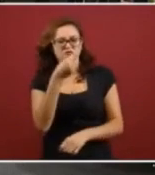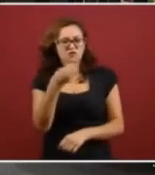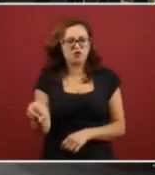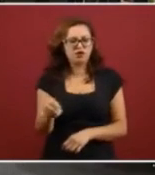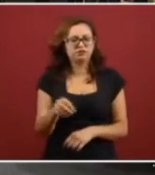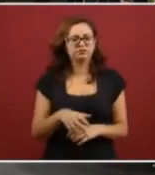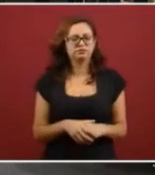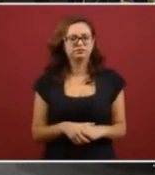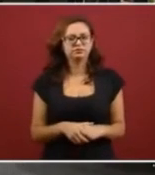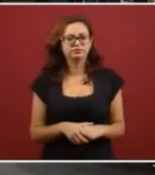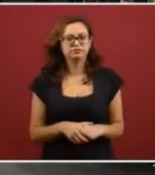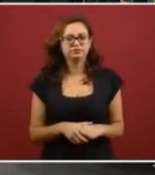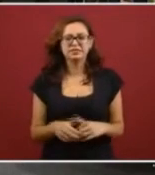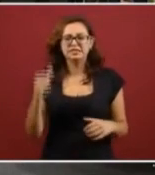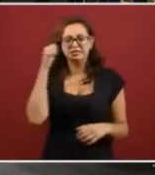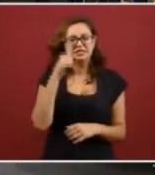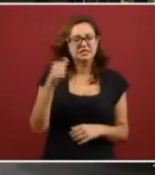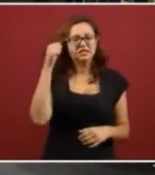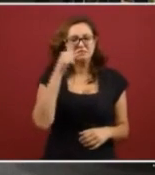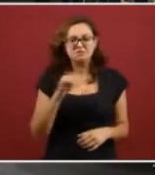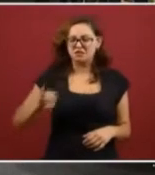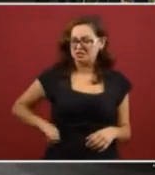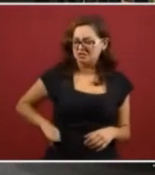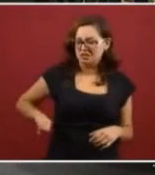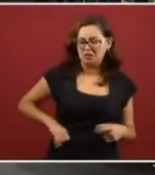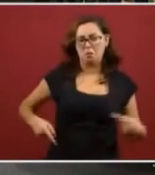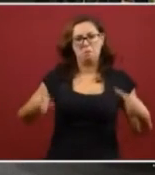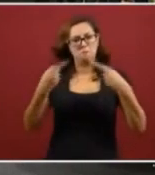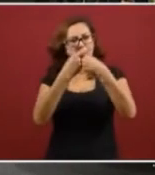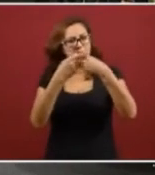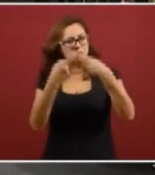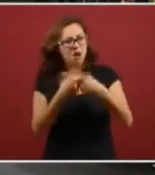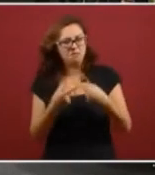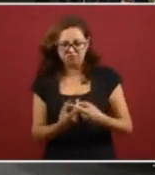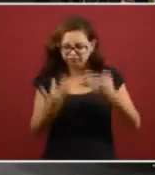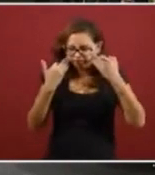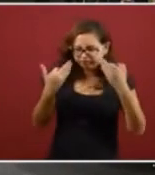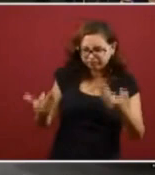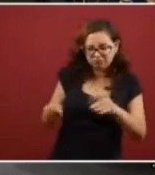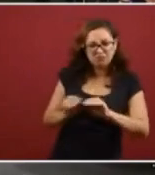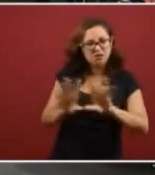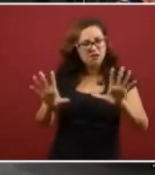combatente conflicto de intereses. That were conflict of bueno, interest.